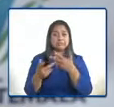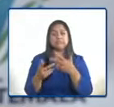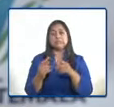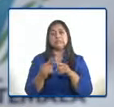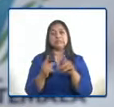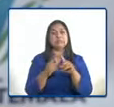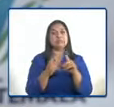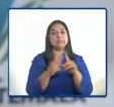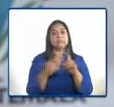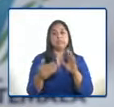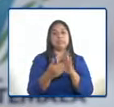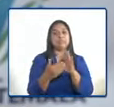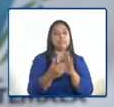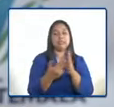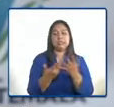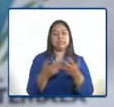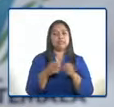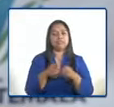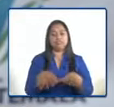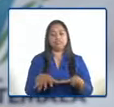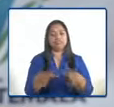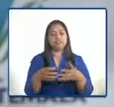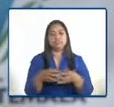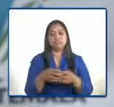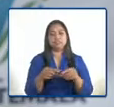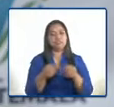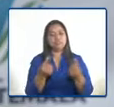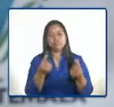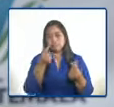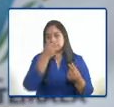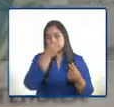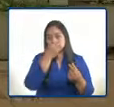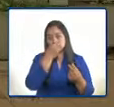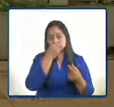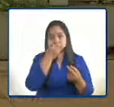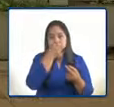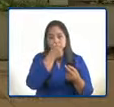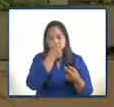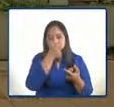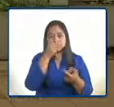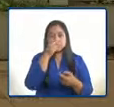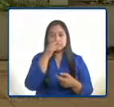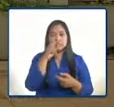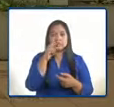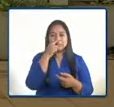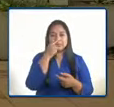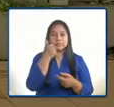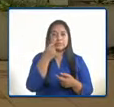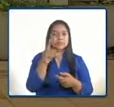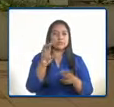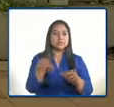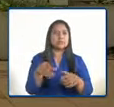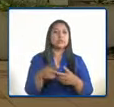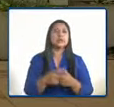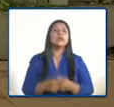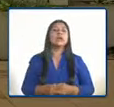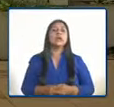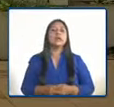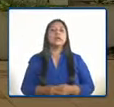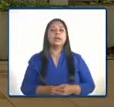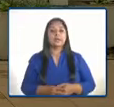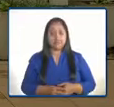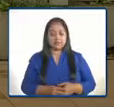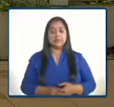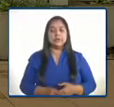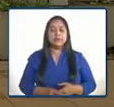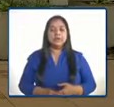diferentes estructuras criminales como es la estructura de trata de personas. Solo faltaría la de jóvenes insertados durante su